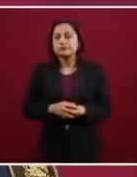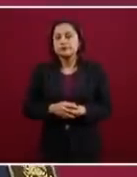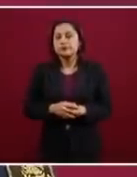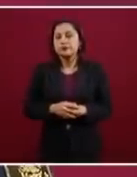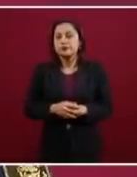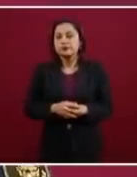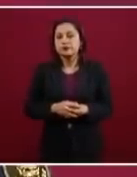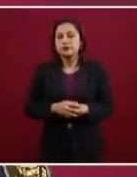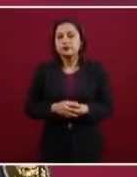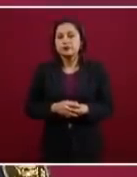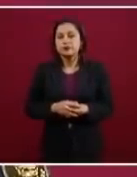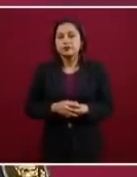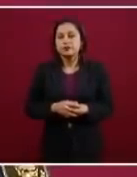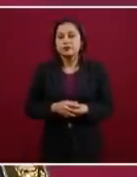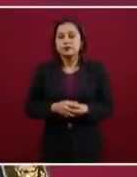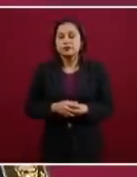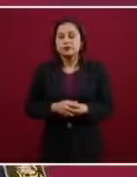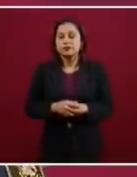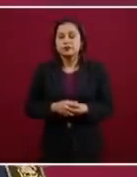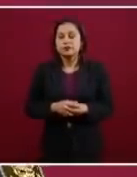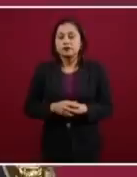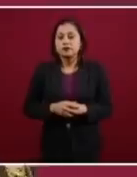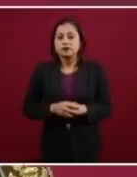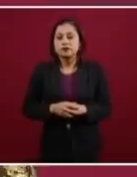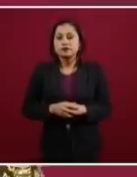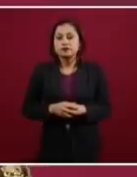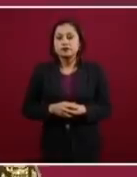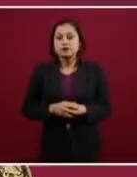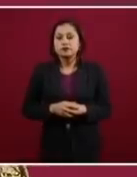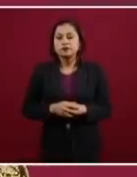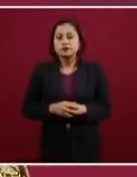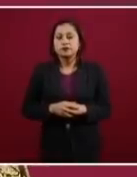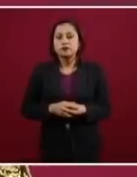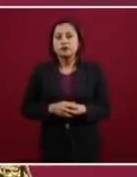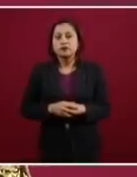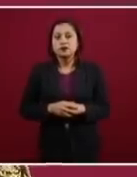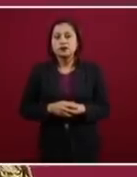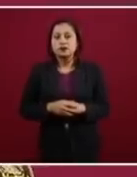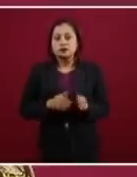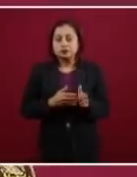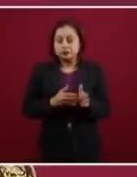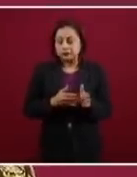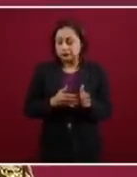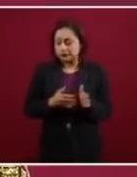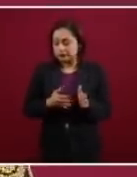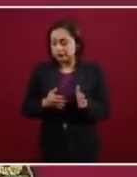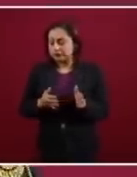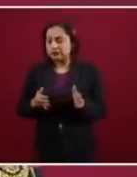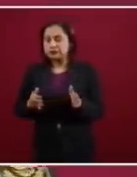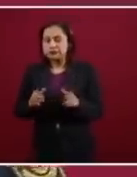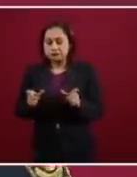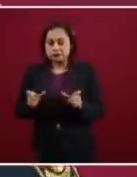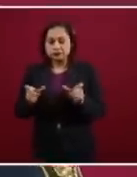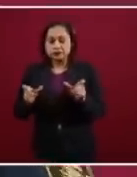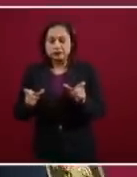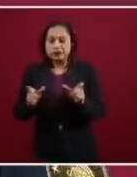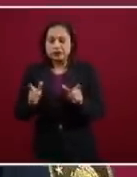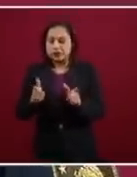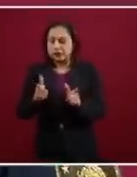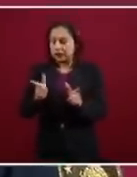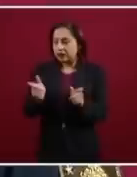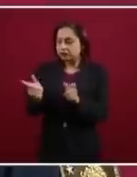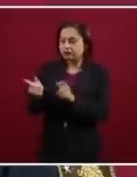de este faltó de seguir el proceso o legal inclusive